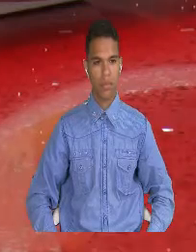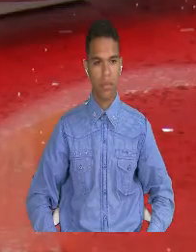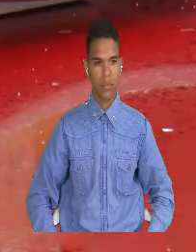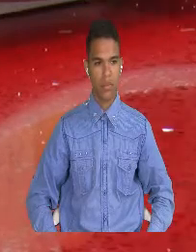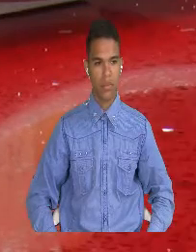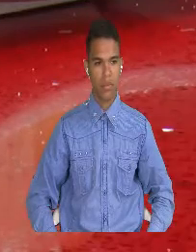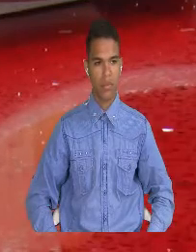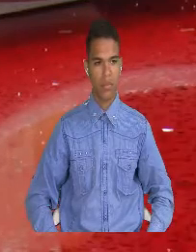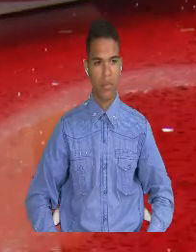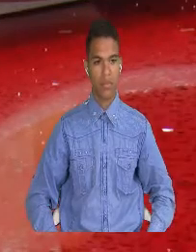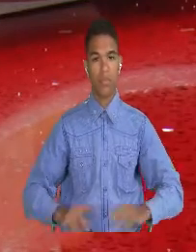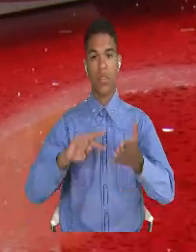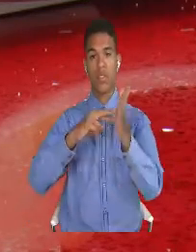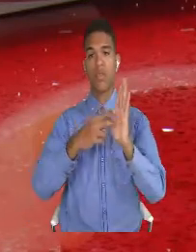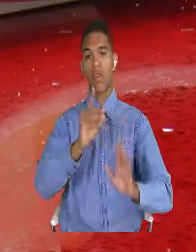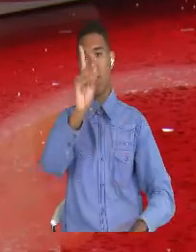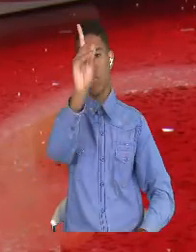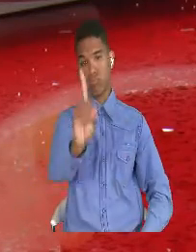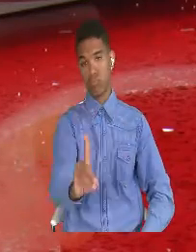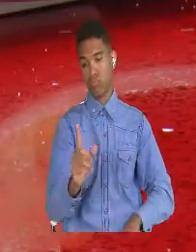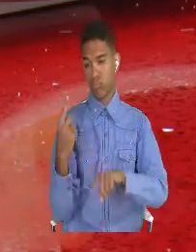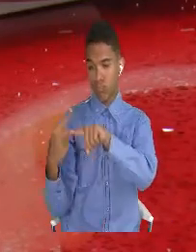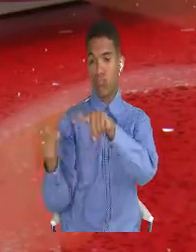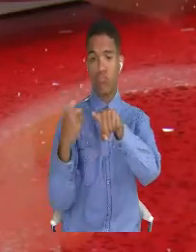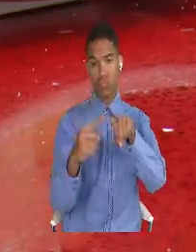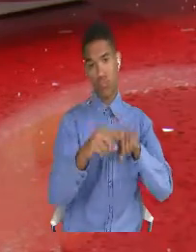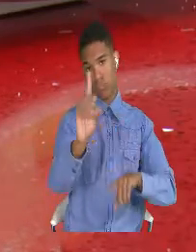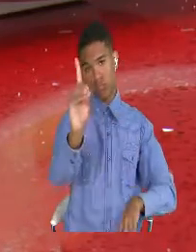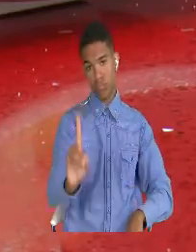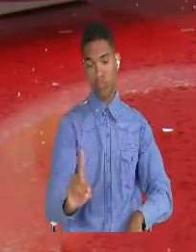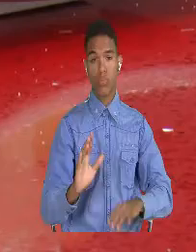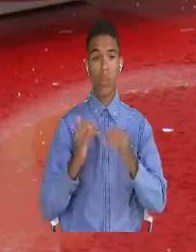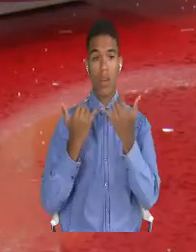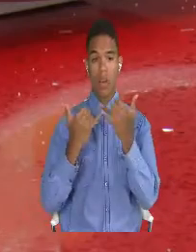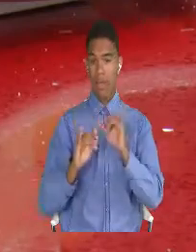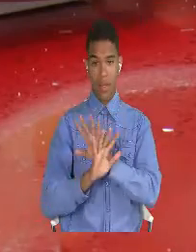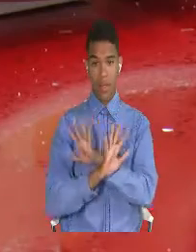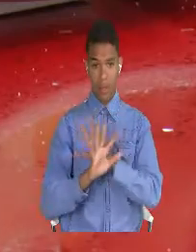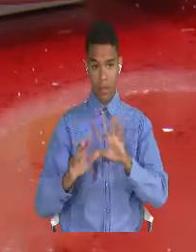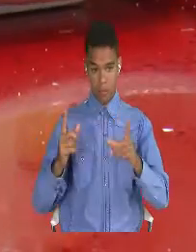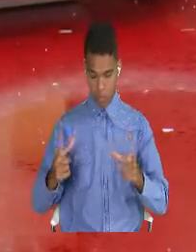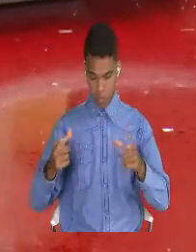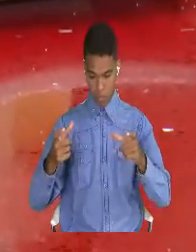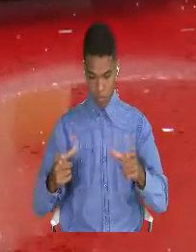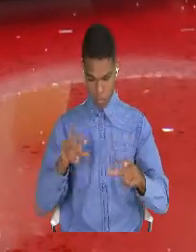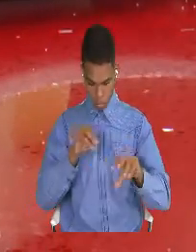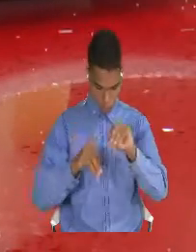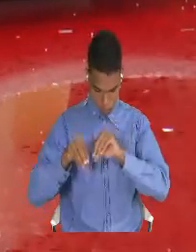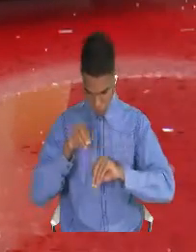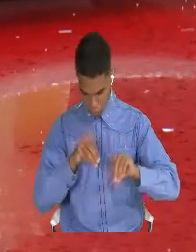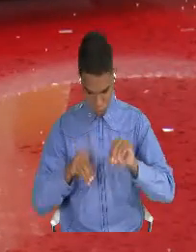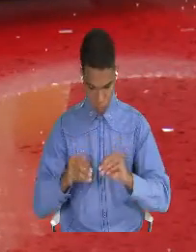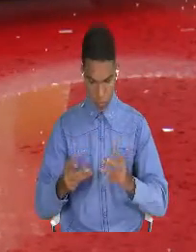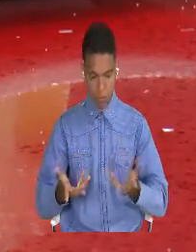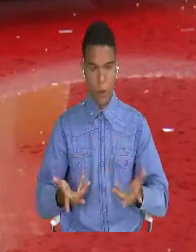Listo, lo retiro por acá. Y vamos a terminar nuestro emplatado con una decoración, no sé, ¿qué